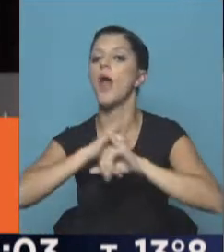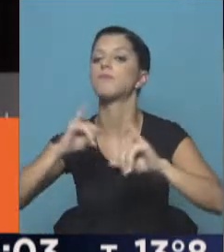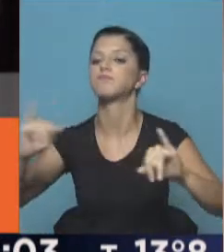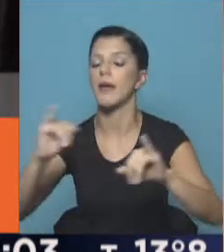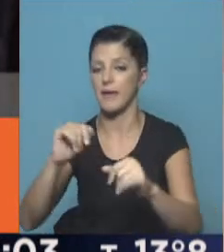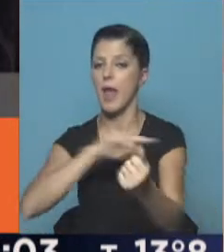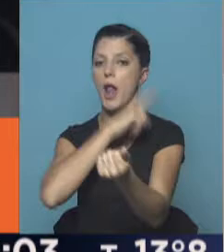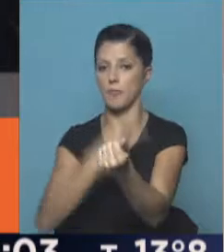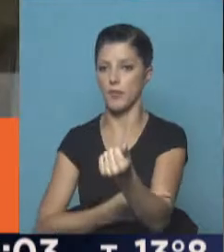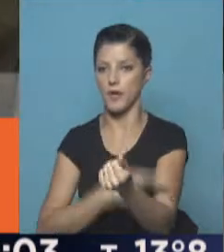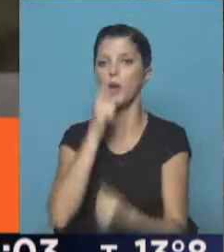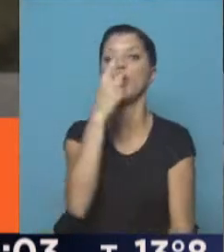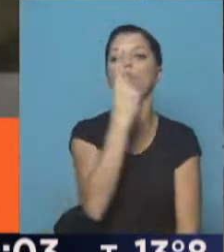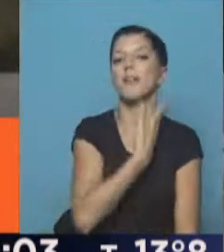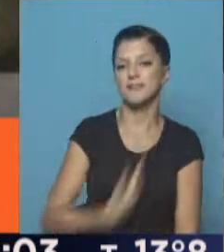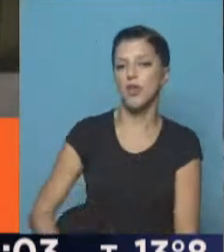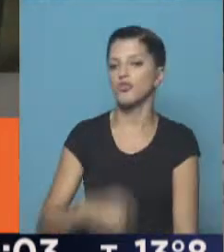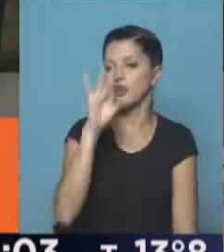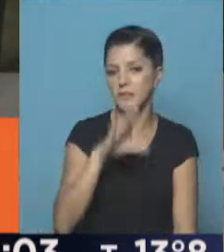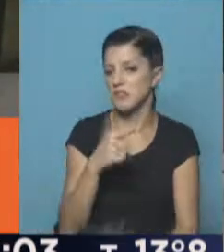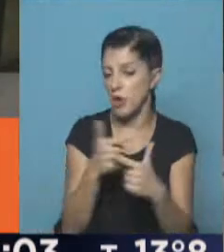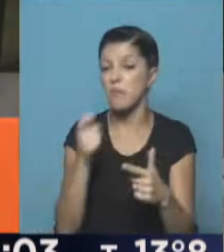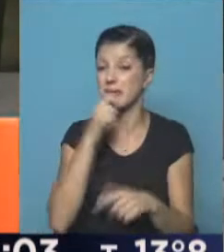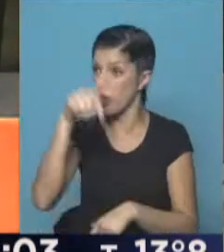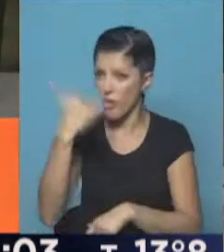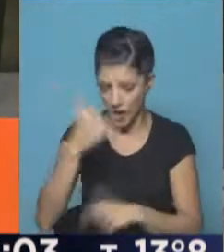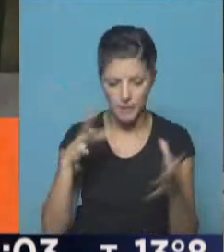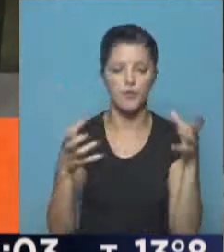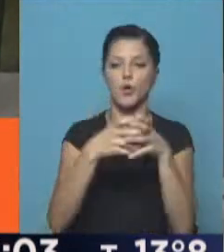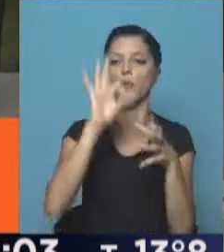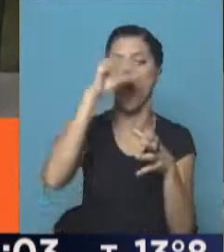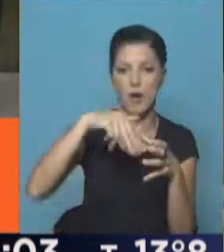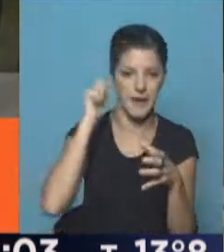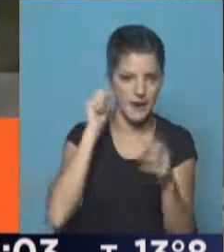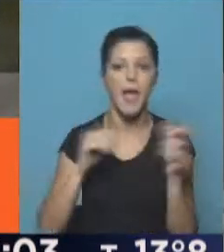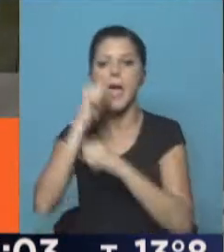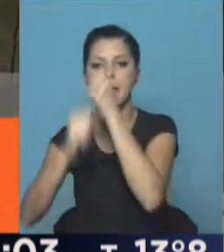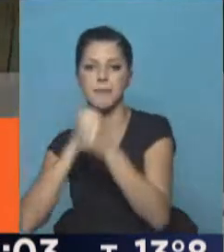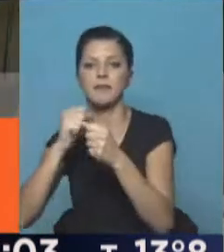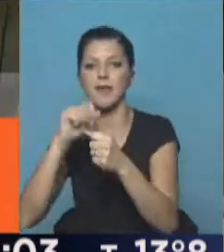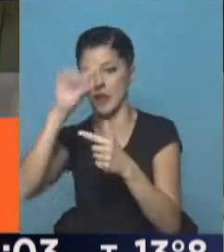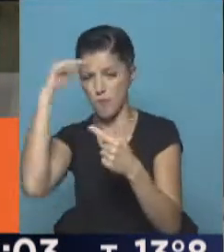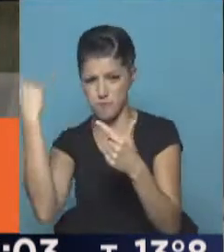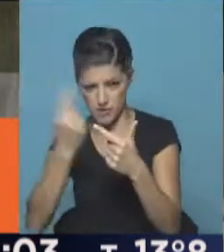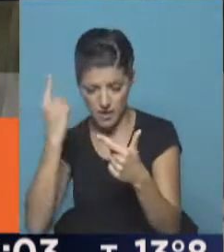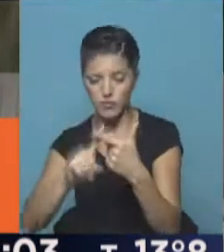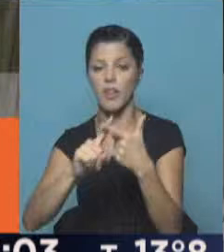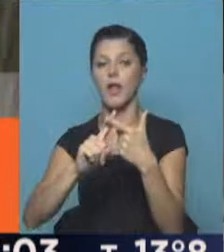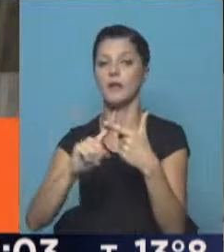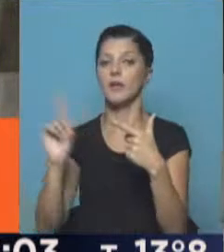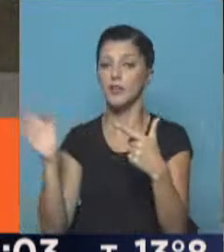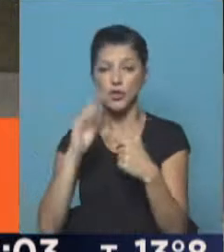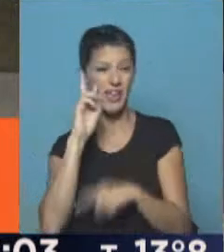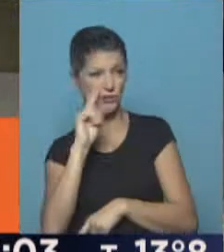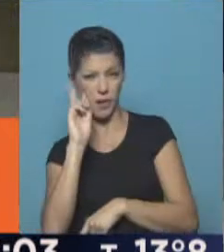estados no alcanzan. ¿Sí? Hoy tenemos ONGs, compañías multinacionales, todas estas protestas que vemos afuera del G20